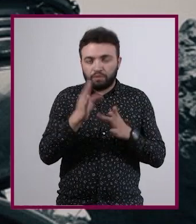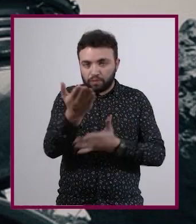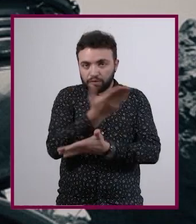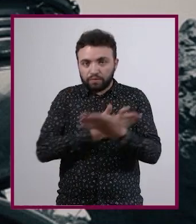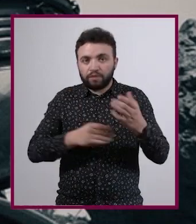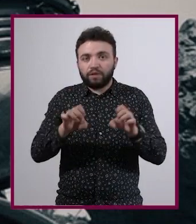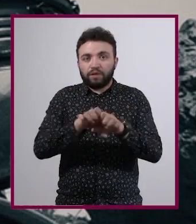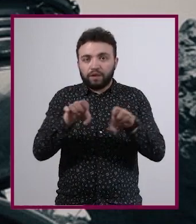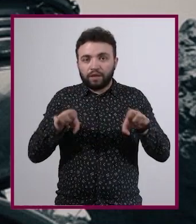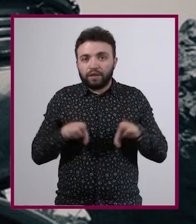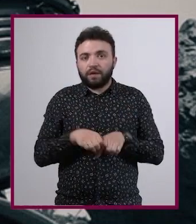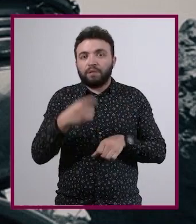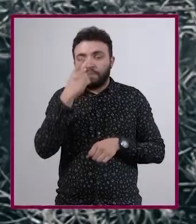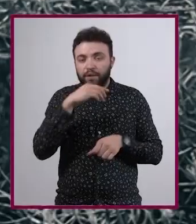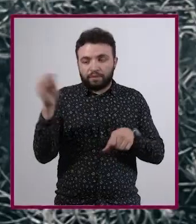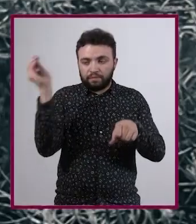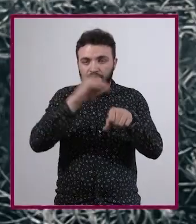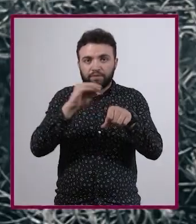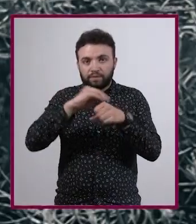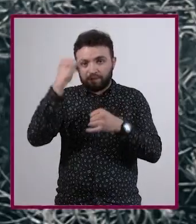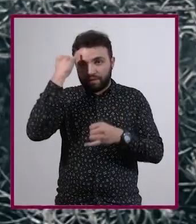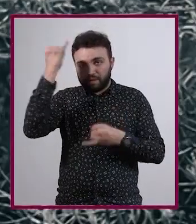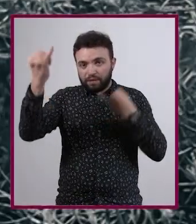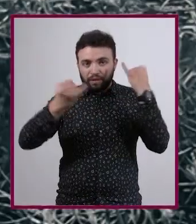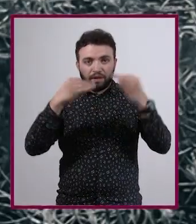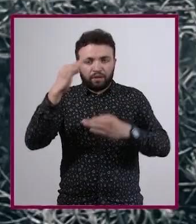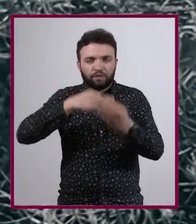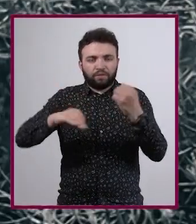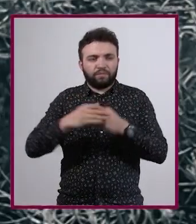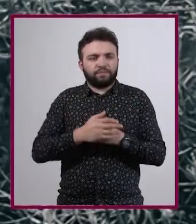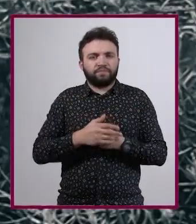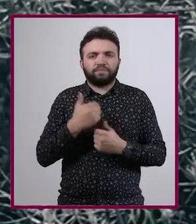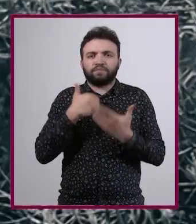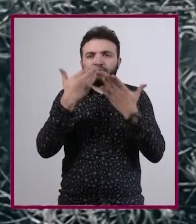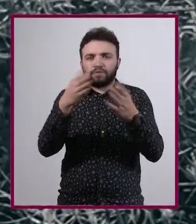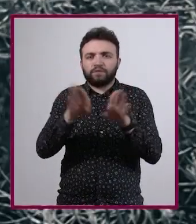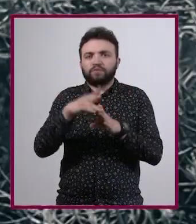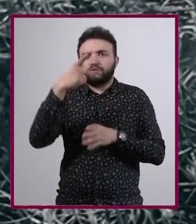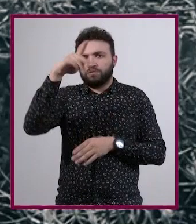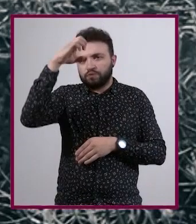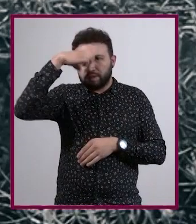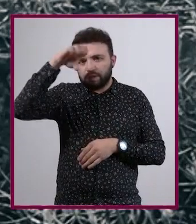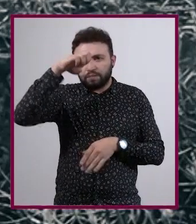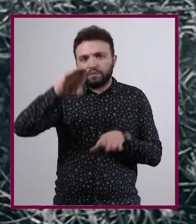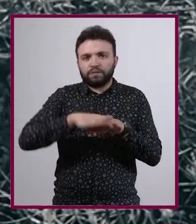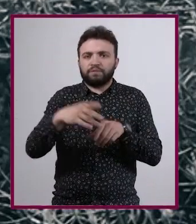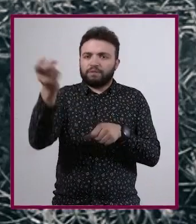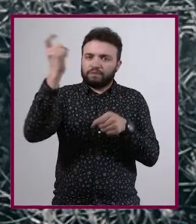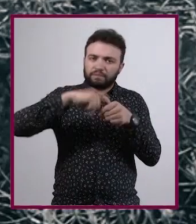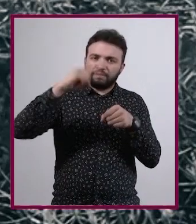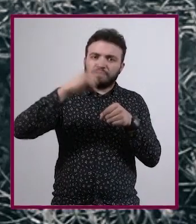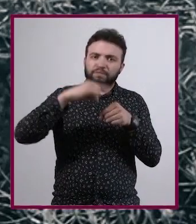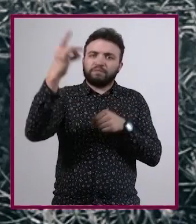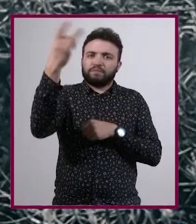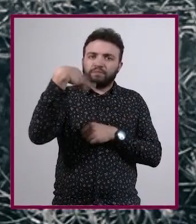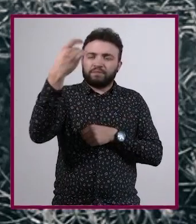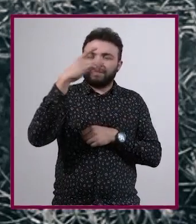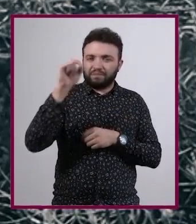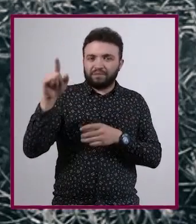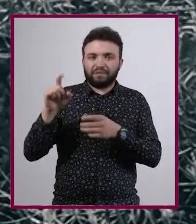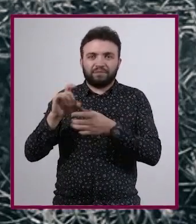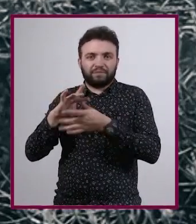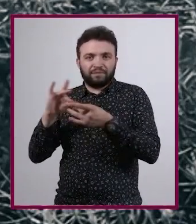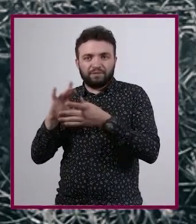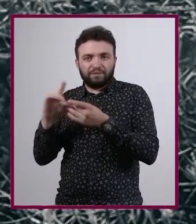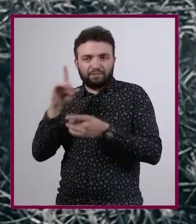incorporar las ideas de todos. Les propongo que nos compartan sus experiencias realizando las actividades que nos explicó Naomi y nos cuenten